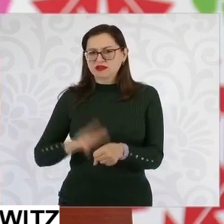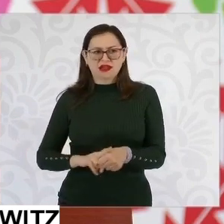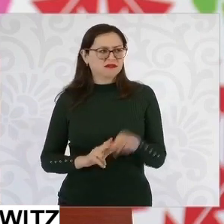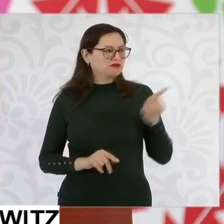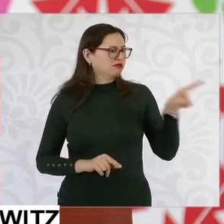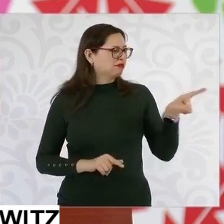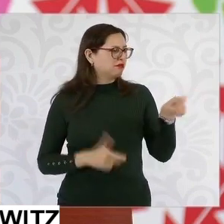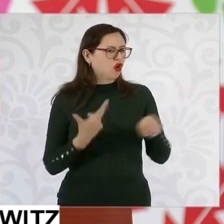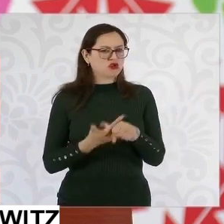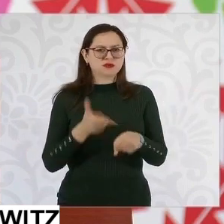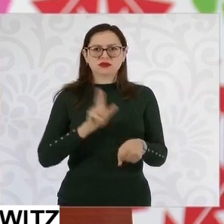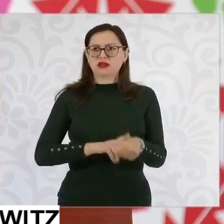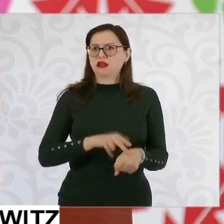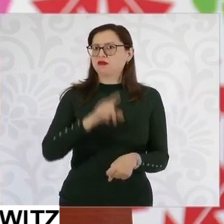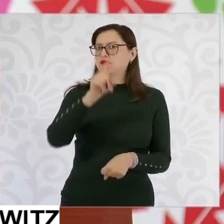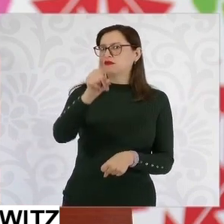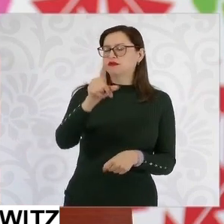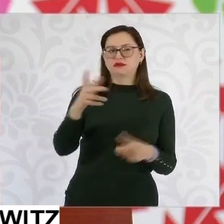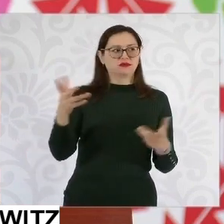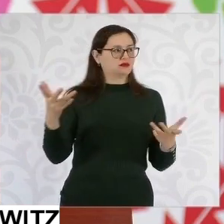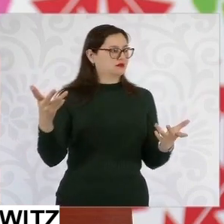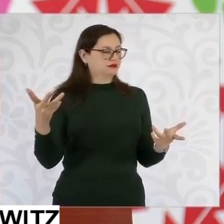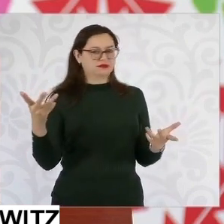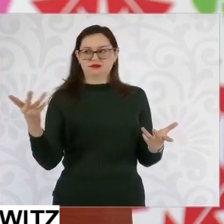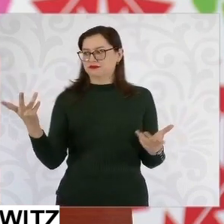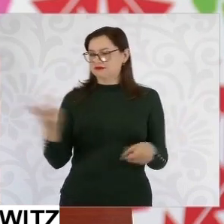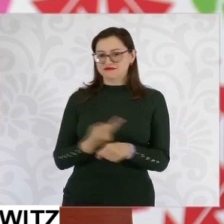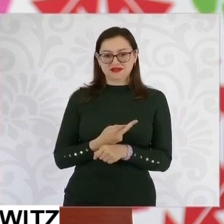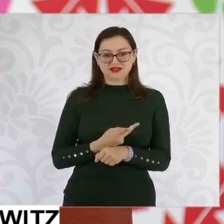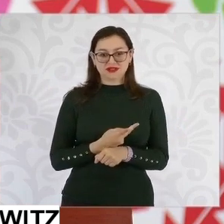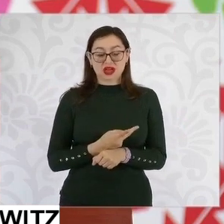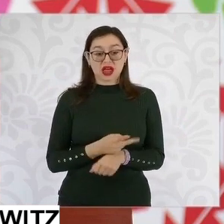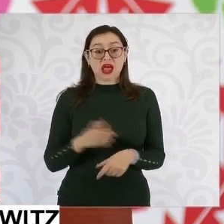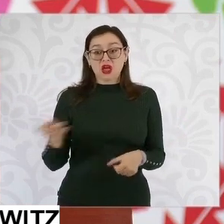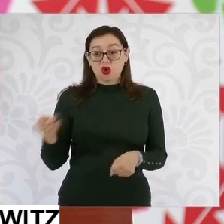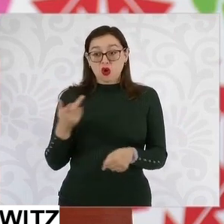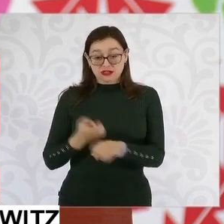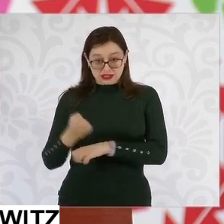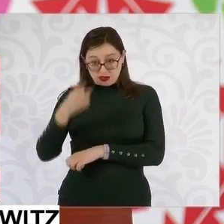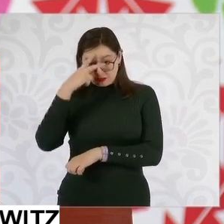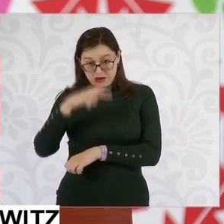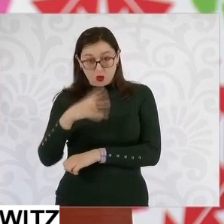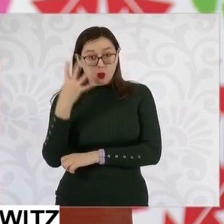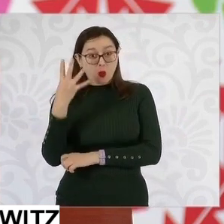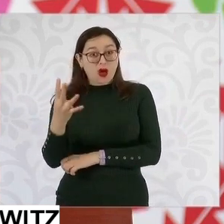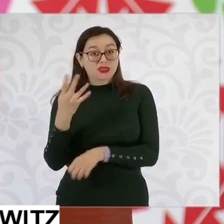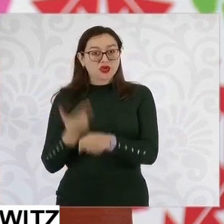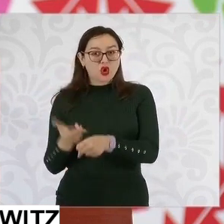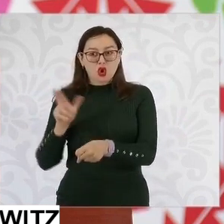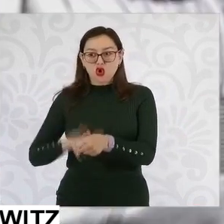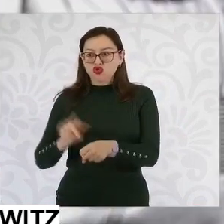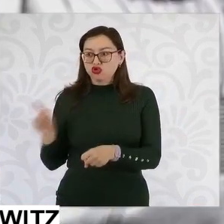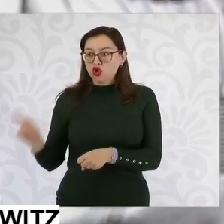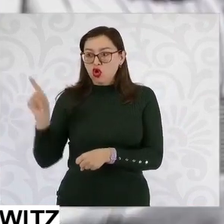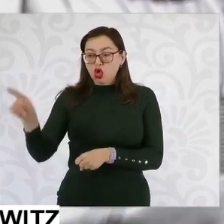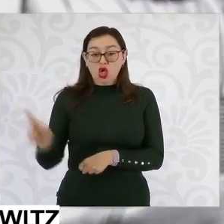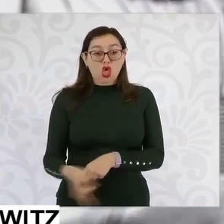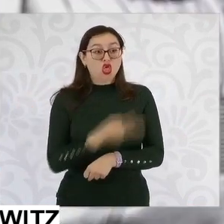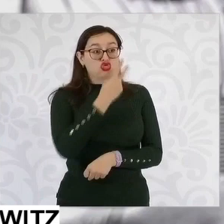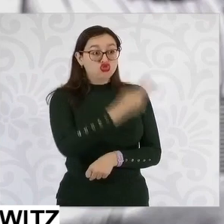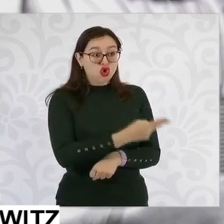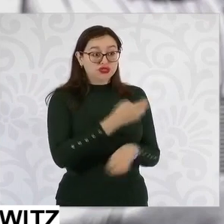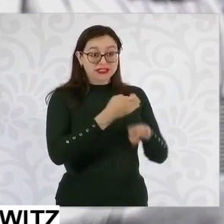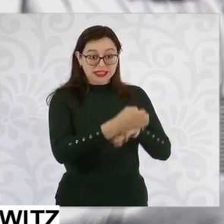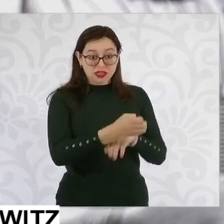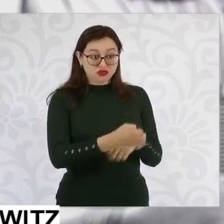solo hospital con una fuente. En el Estado de México son 4 y en los otros 2 estados son 2 por cada